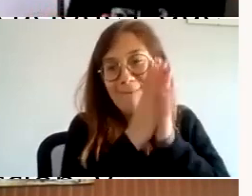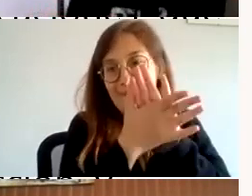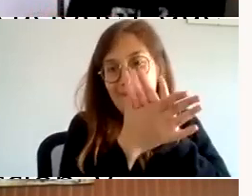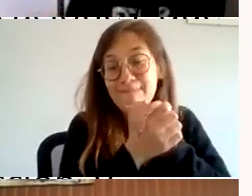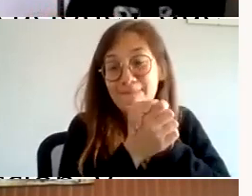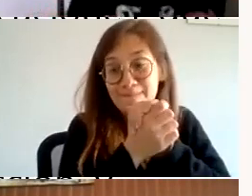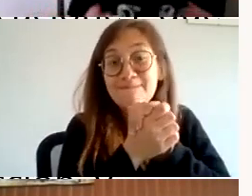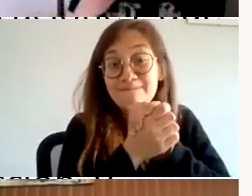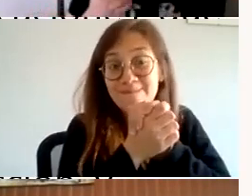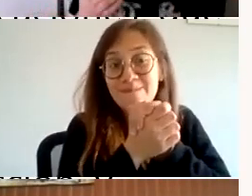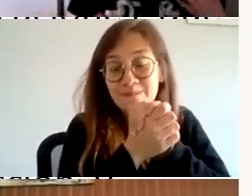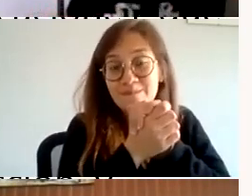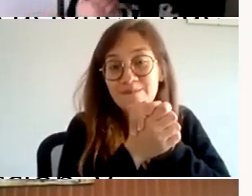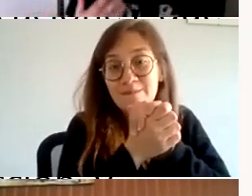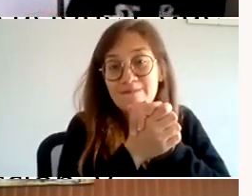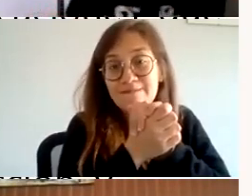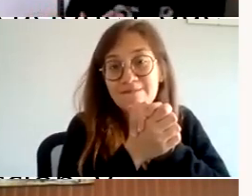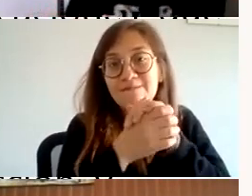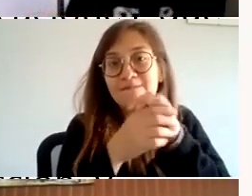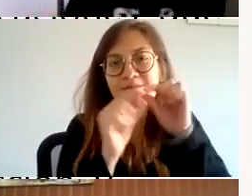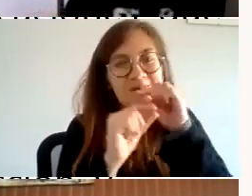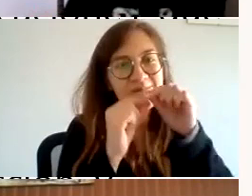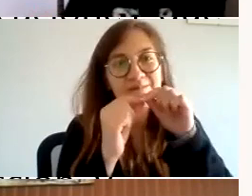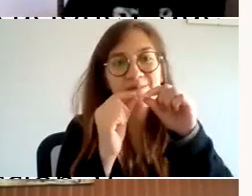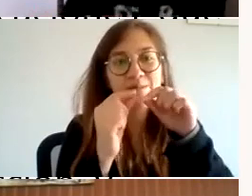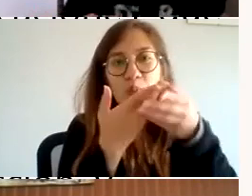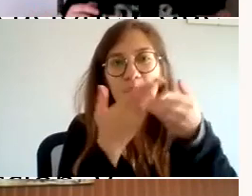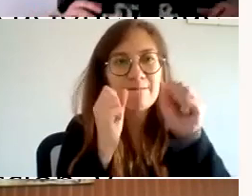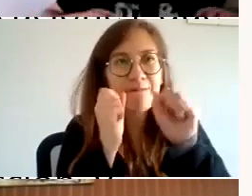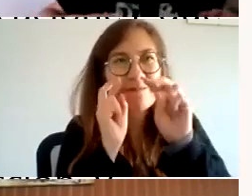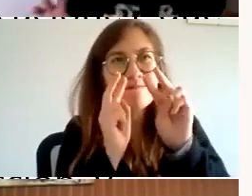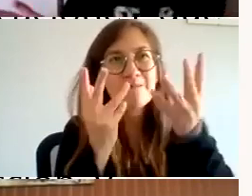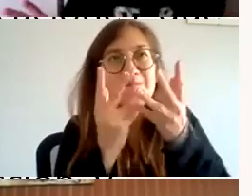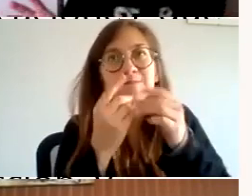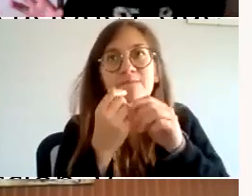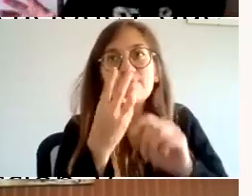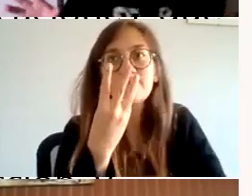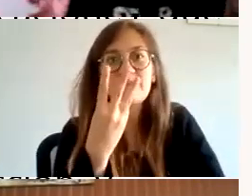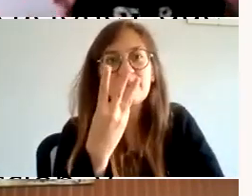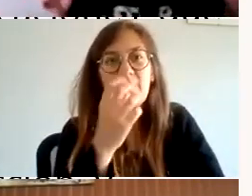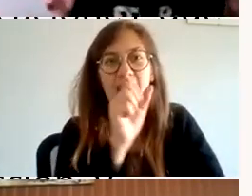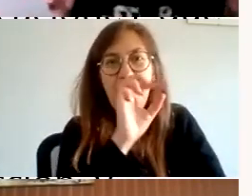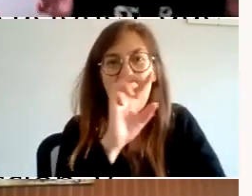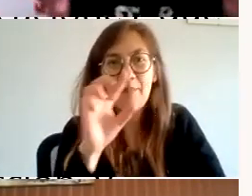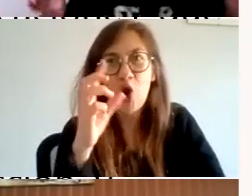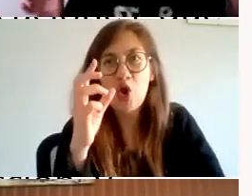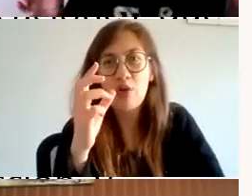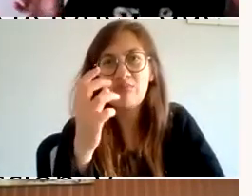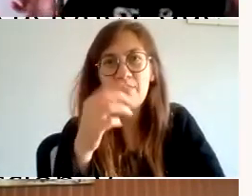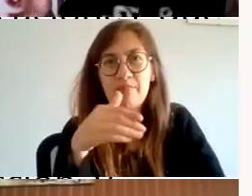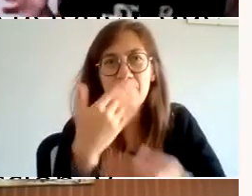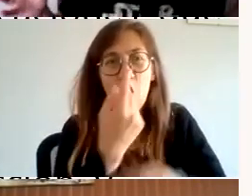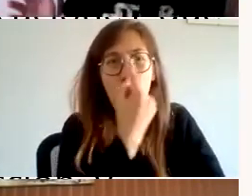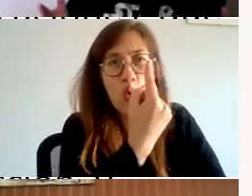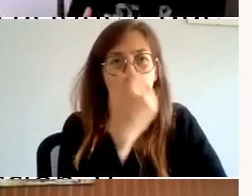correo propio. Entonces ahí tienen que ir viendo cómo lo pueden manejar. Tener muchas aplicaciones abiertas puede ser confuso, entonces estas